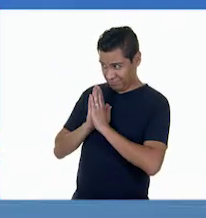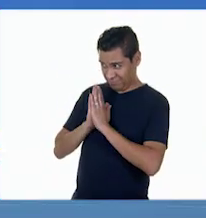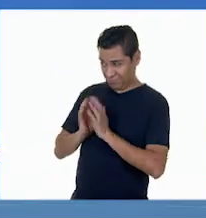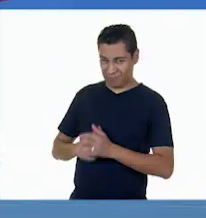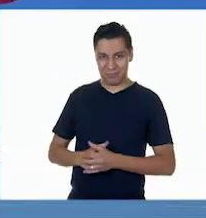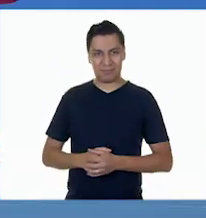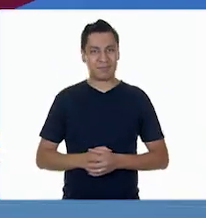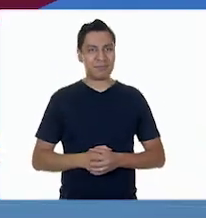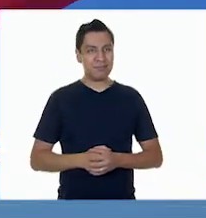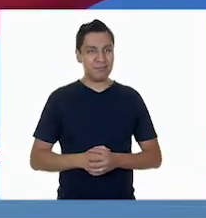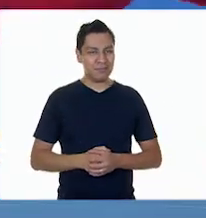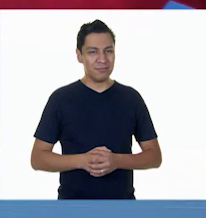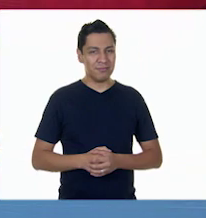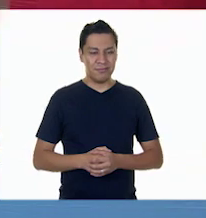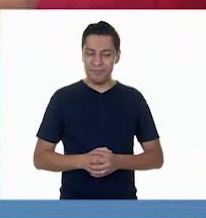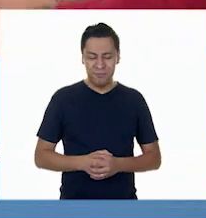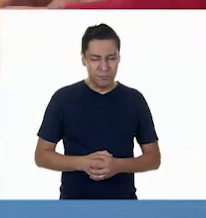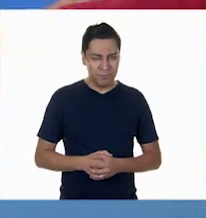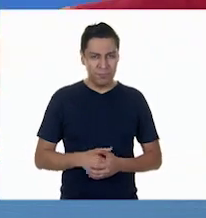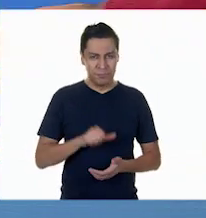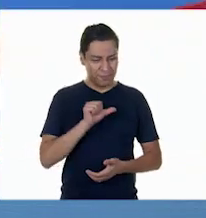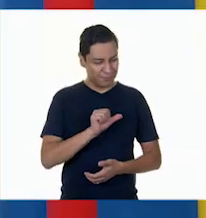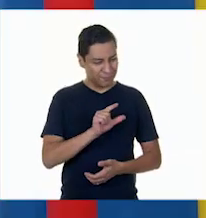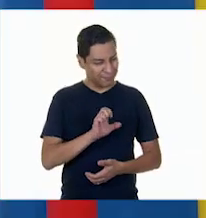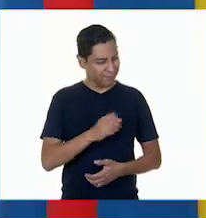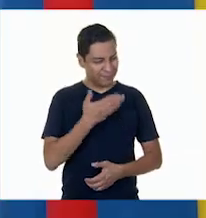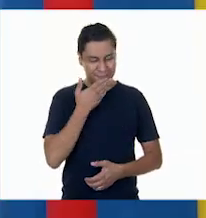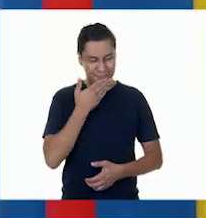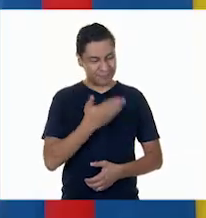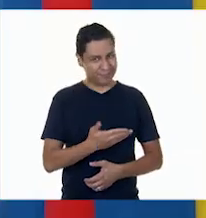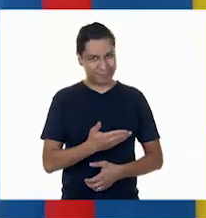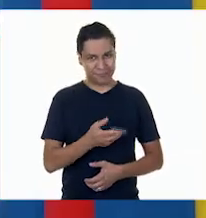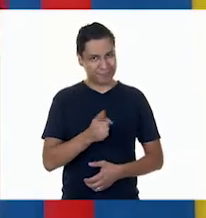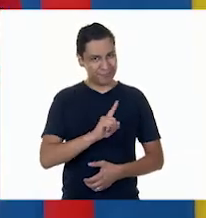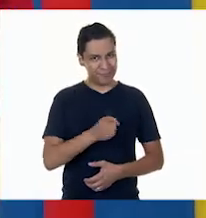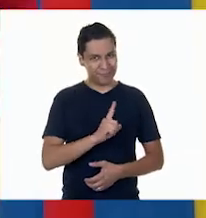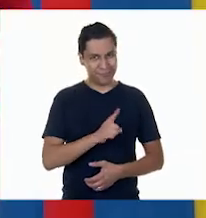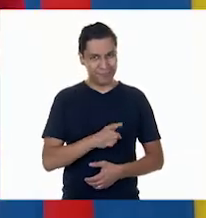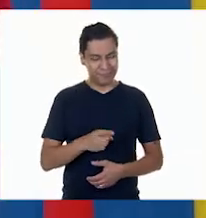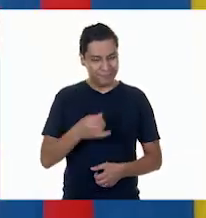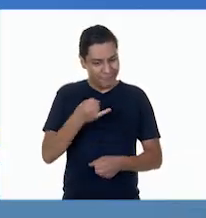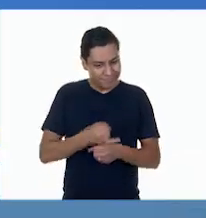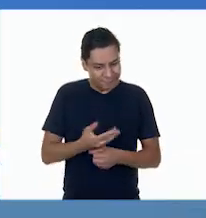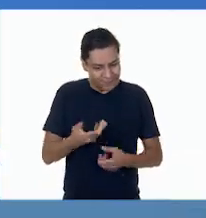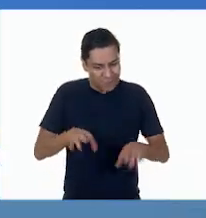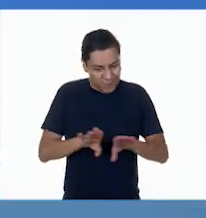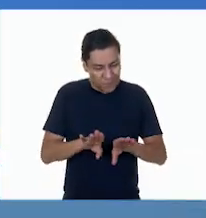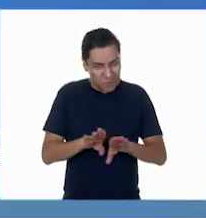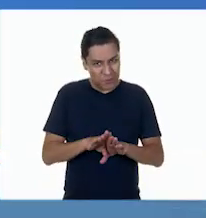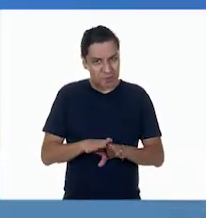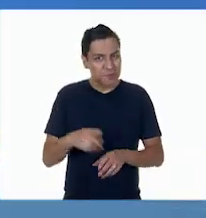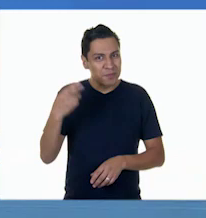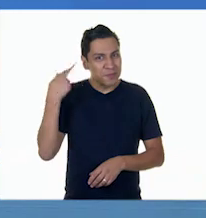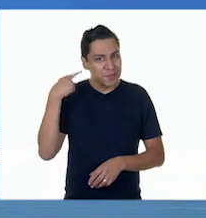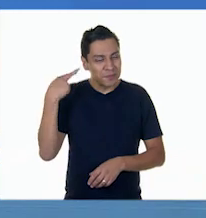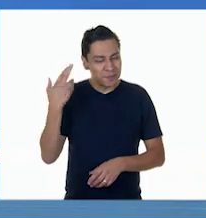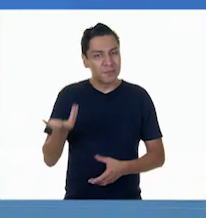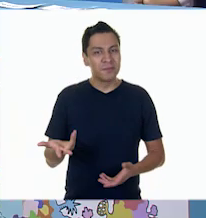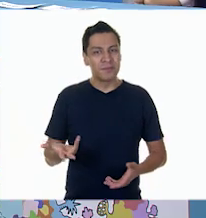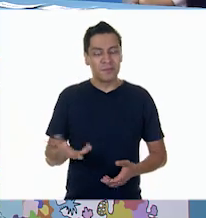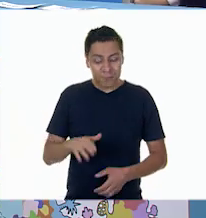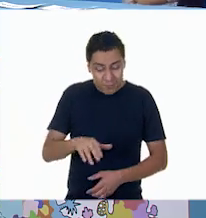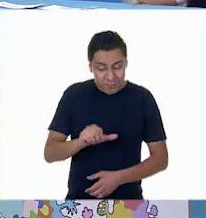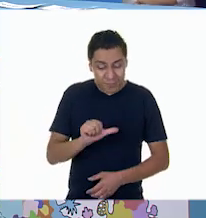Ale. ¡Ay, ay. Ale! En ay. Serio, te lo dejo aquí también. ¡Disculpen, eh! ¡Ay, muy bien! Oye,